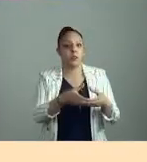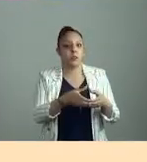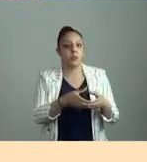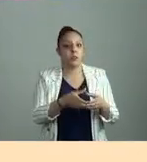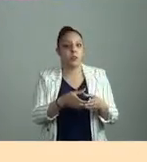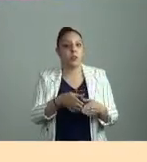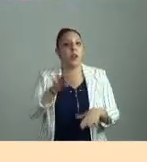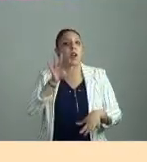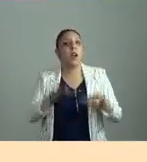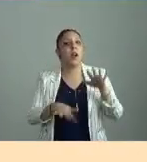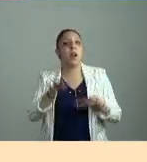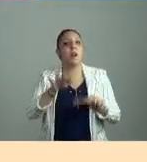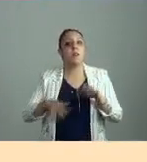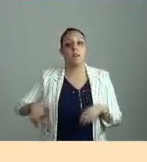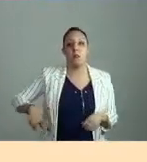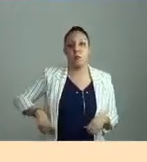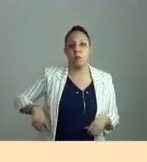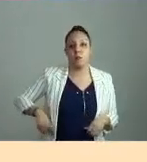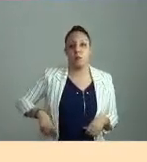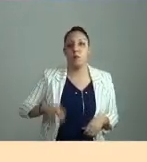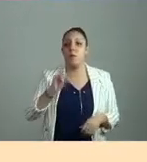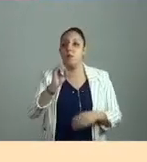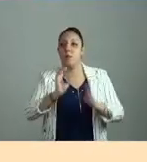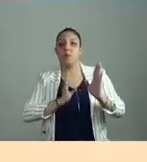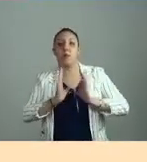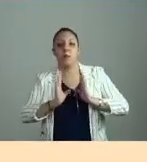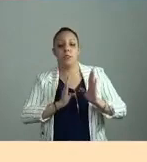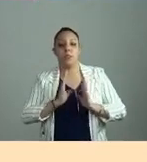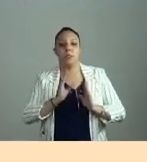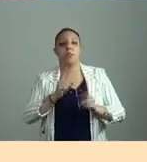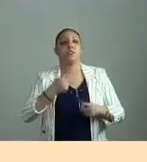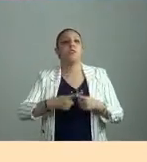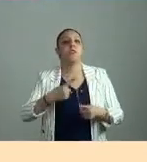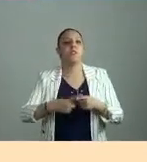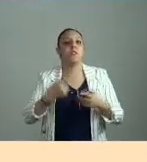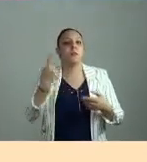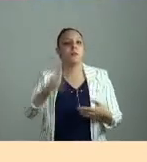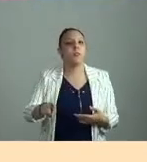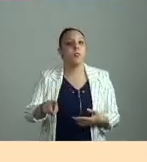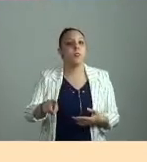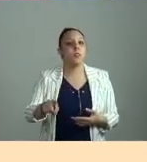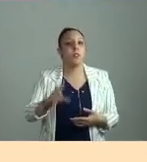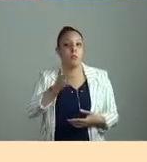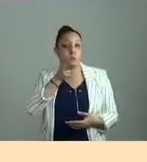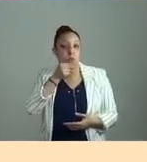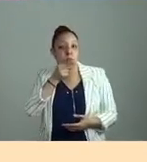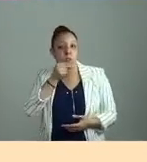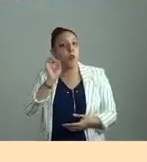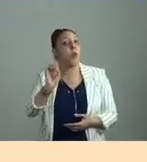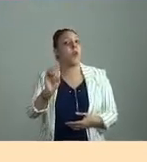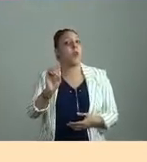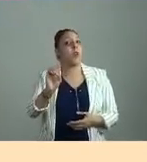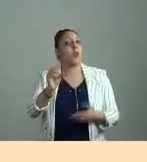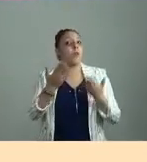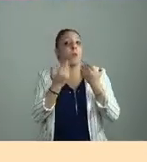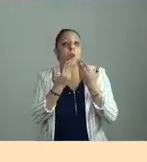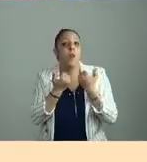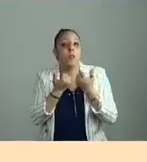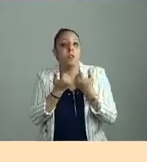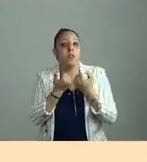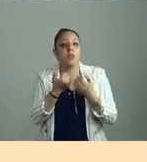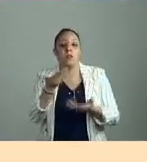militares es la policía no hay nada no hay servicios sociales no hay nada